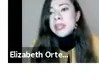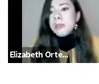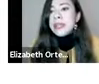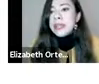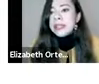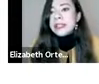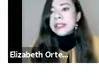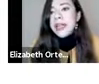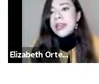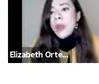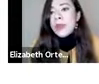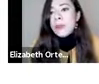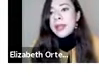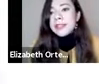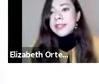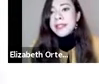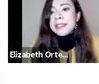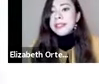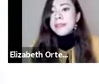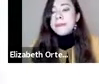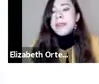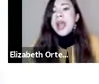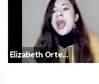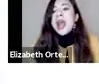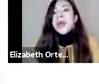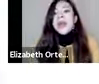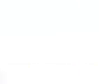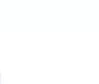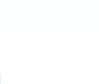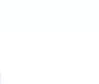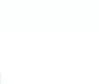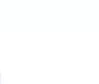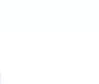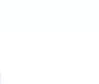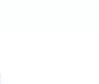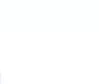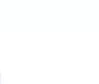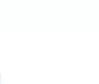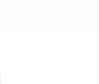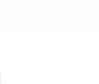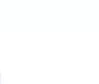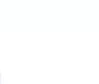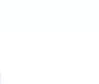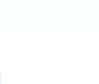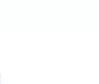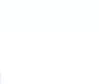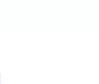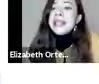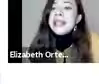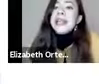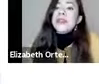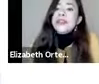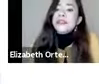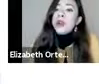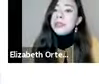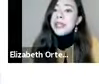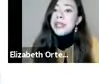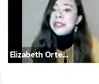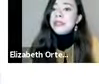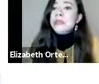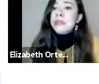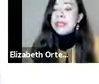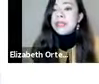qué tipo de lentes es el adecuado para ese paciente. Ahora, también es importante utilizar ayudas no